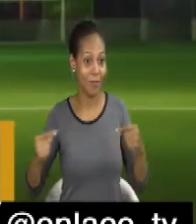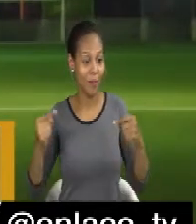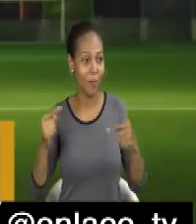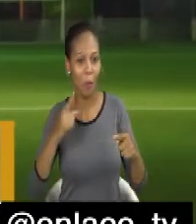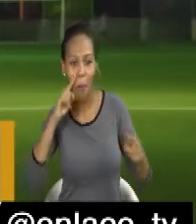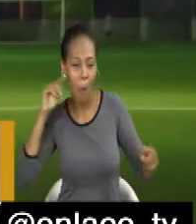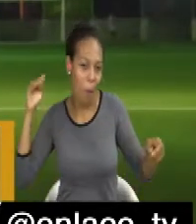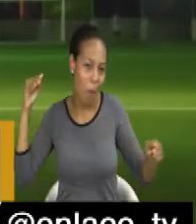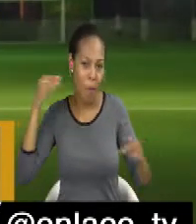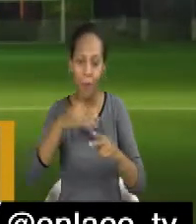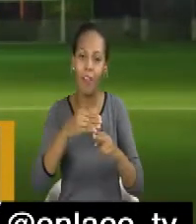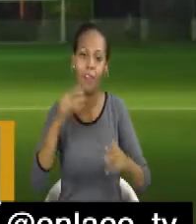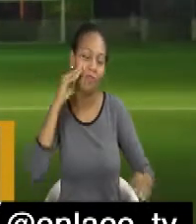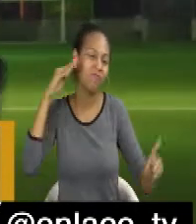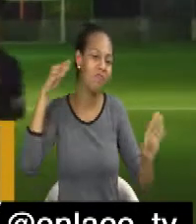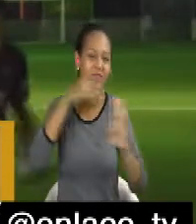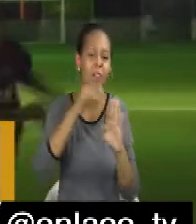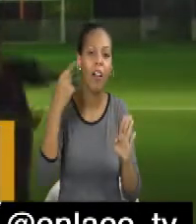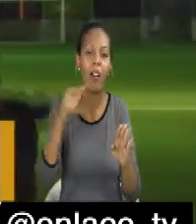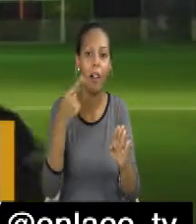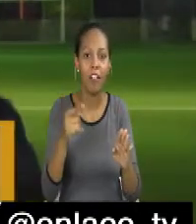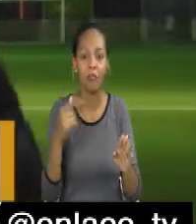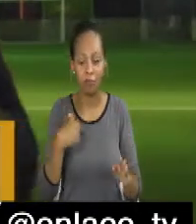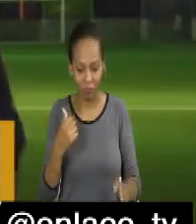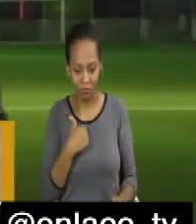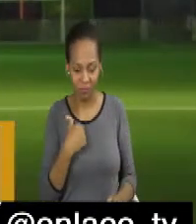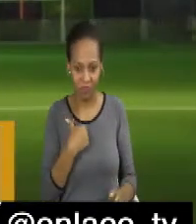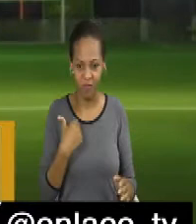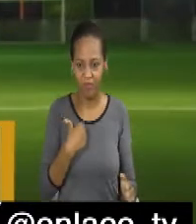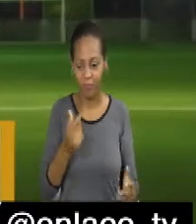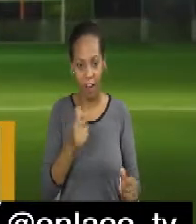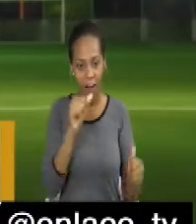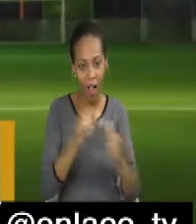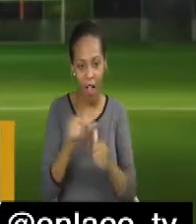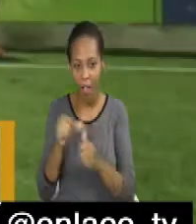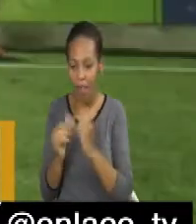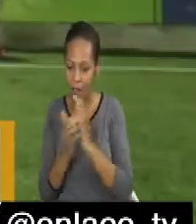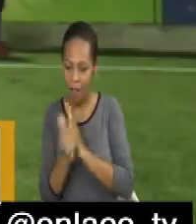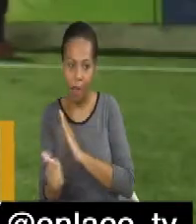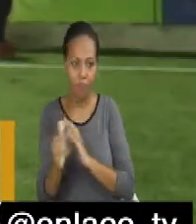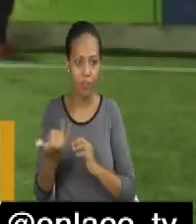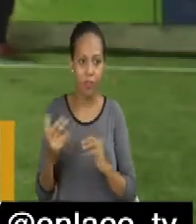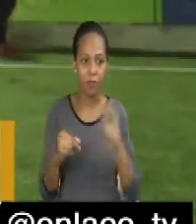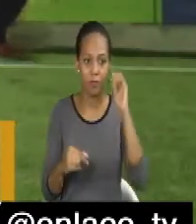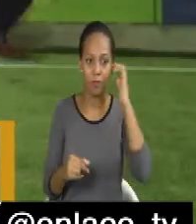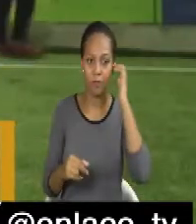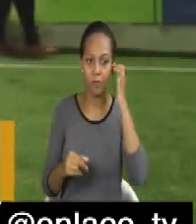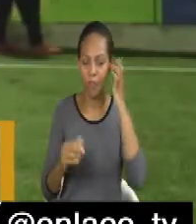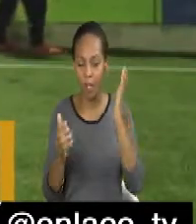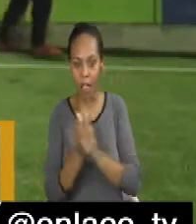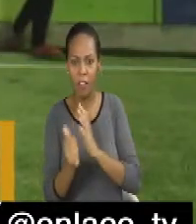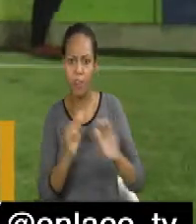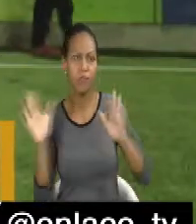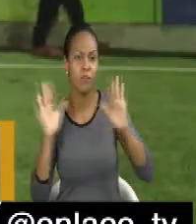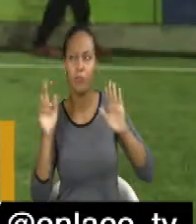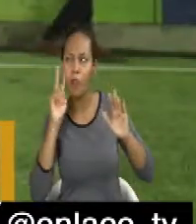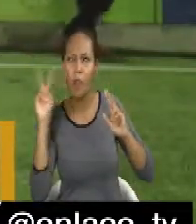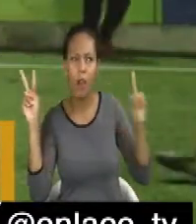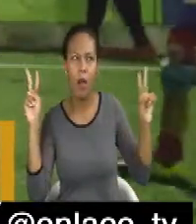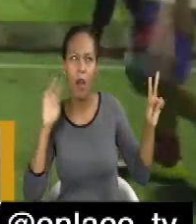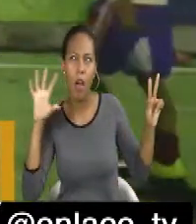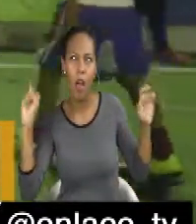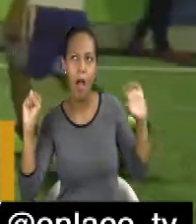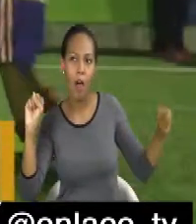a la habilidad personal o individual de cada uno de los muchachos. Destreza, agilidad y reflejo, entre otras